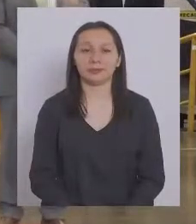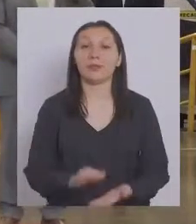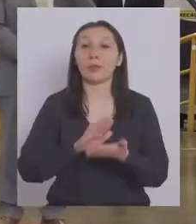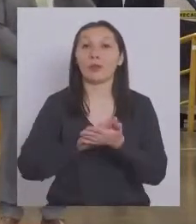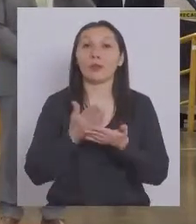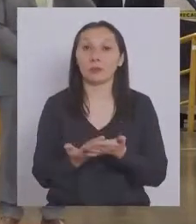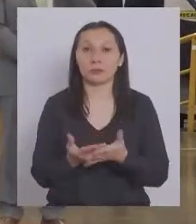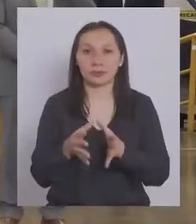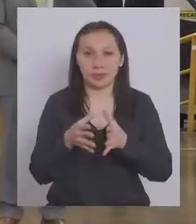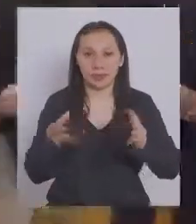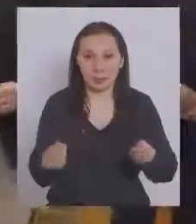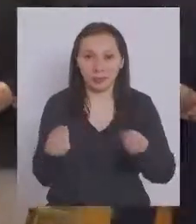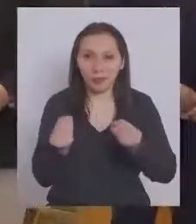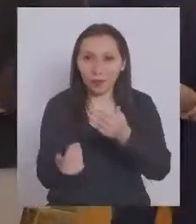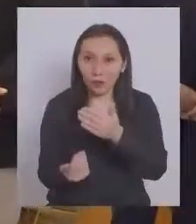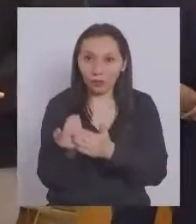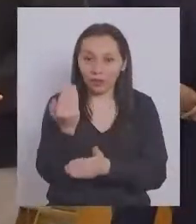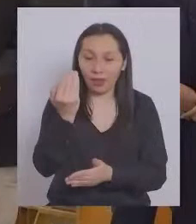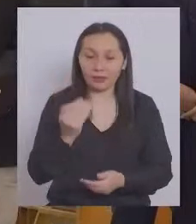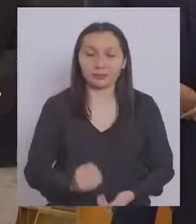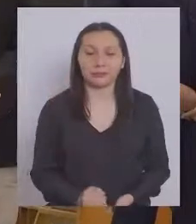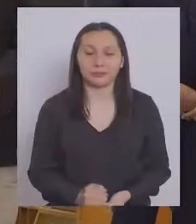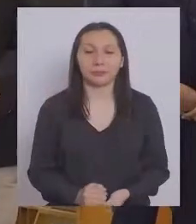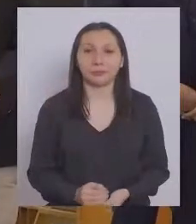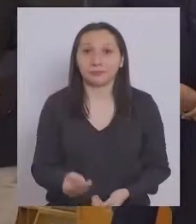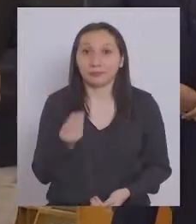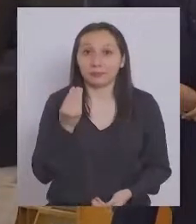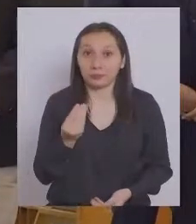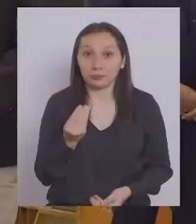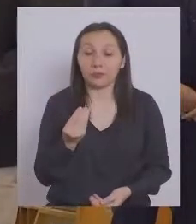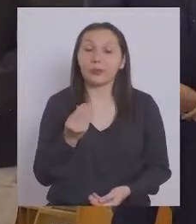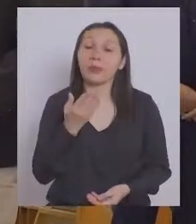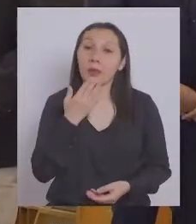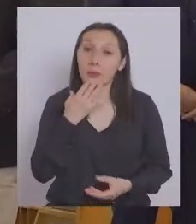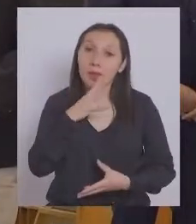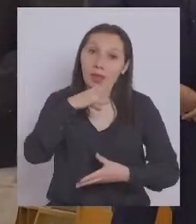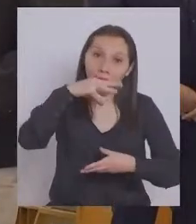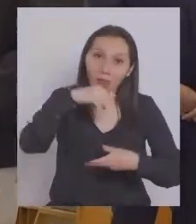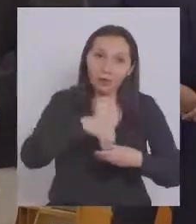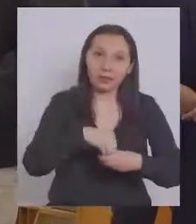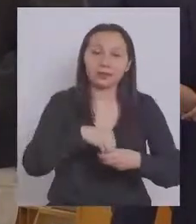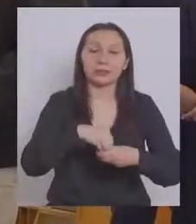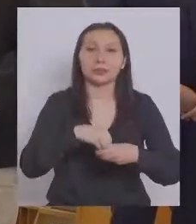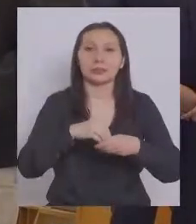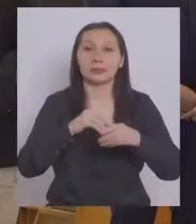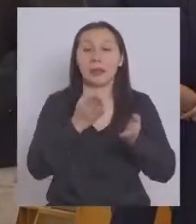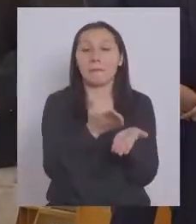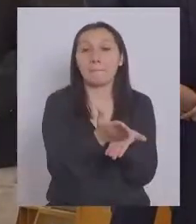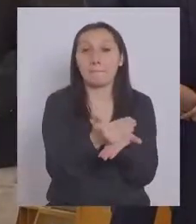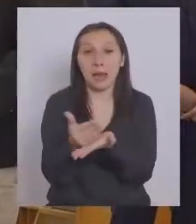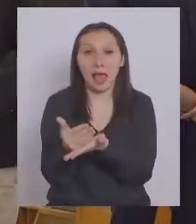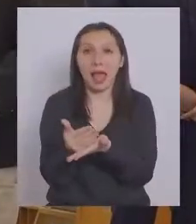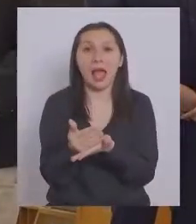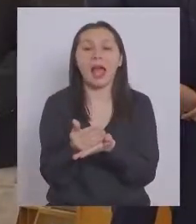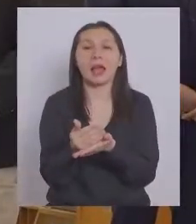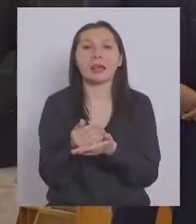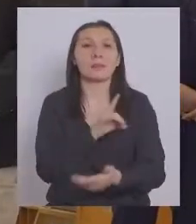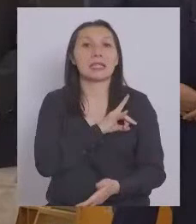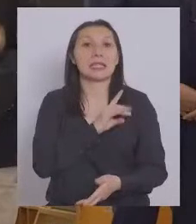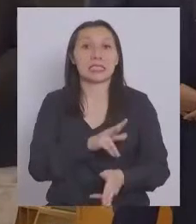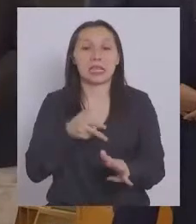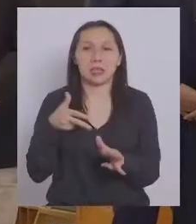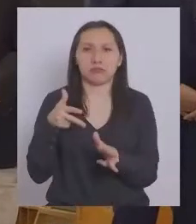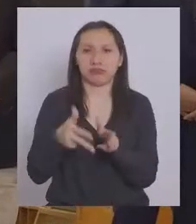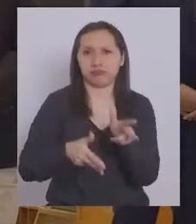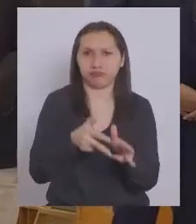¿Cómo están? Muy buenos días. Bueno, como parte de este plan Chile sobre rieles del